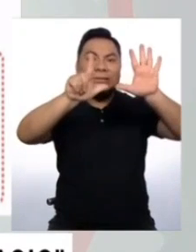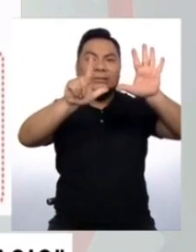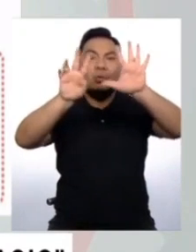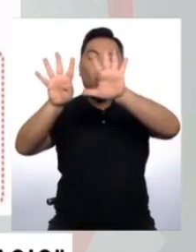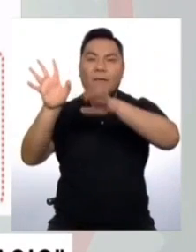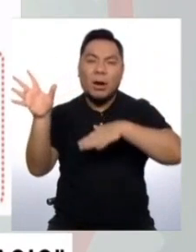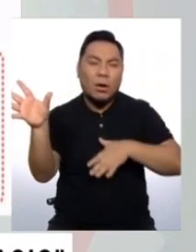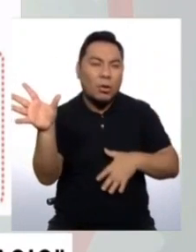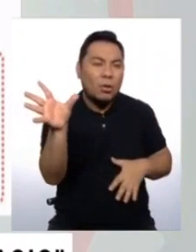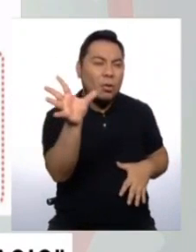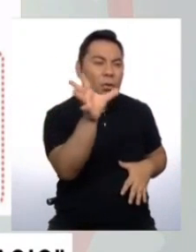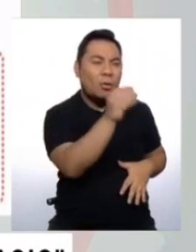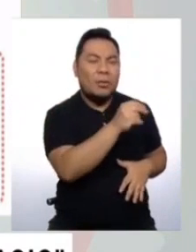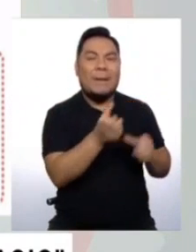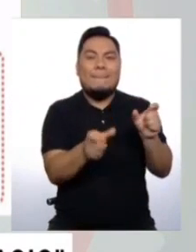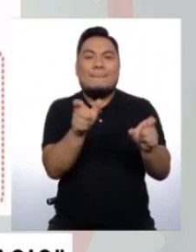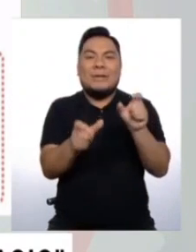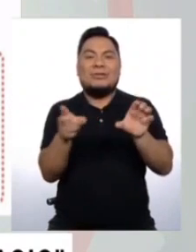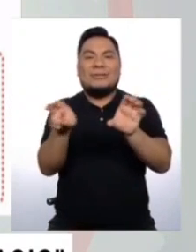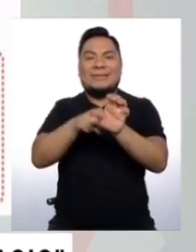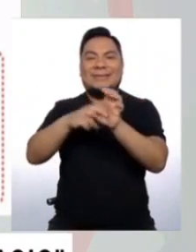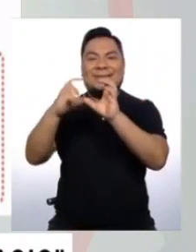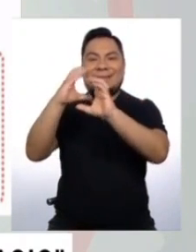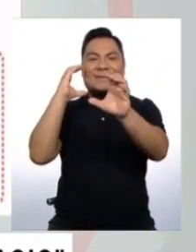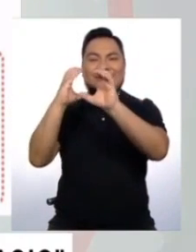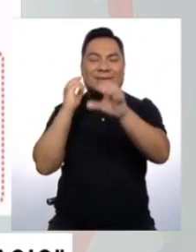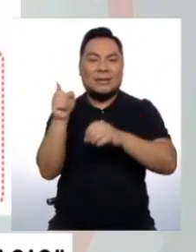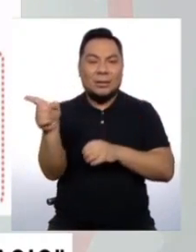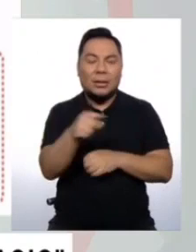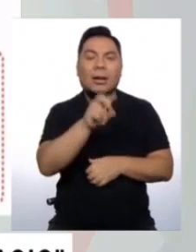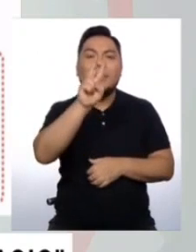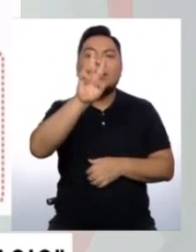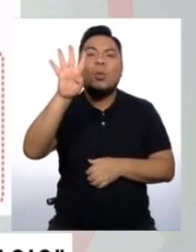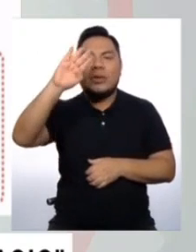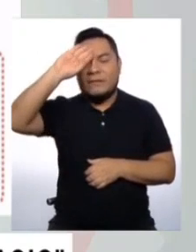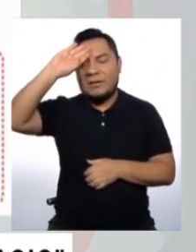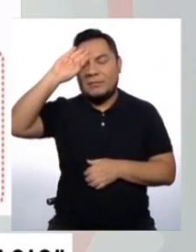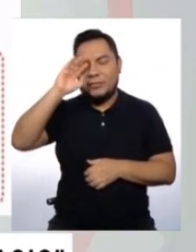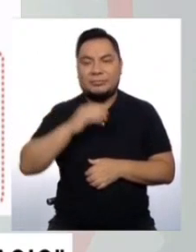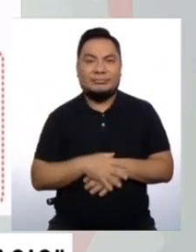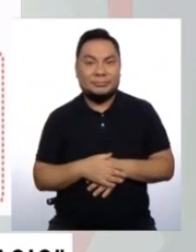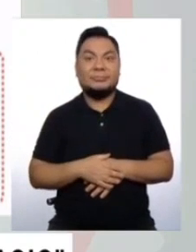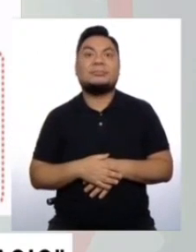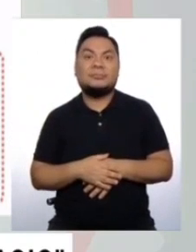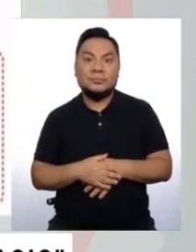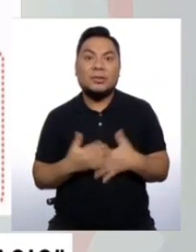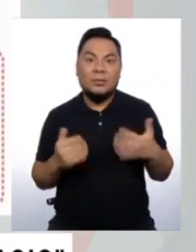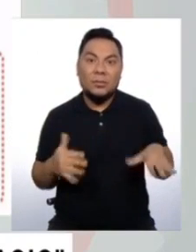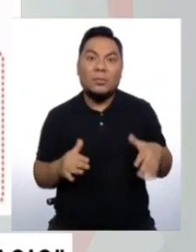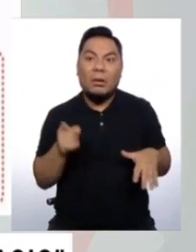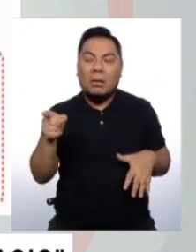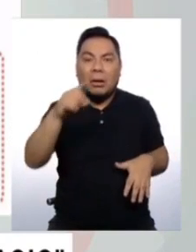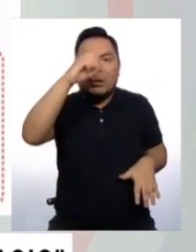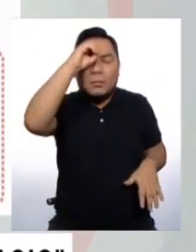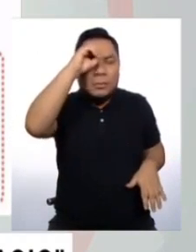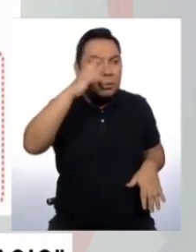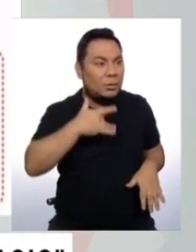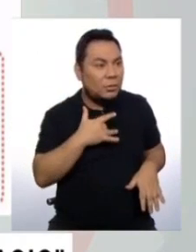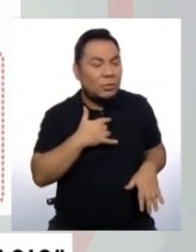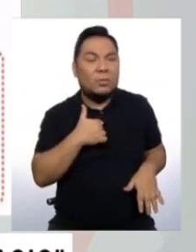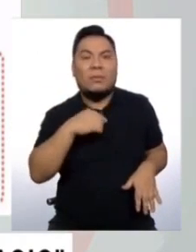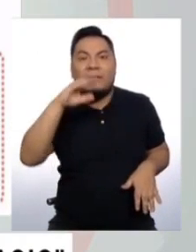la estación Matelini del Metropolitano positivo. Entonces estamos viendo en 2 estaciones